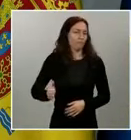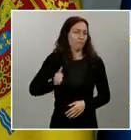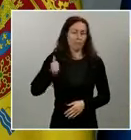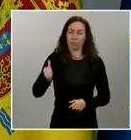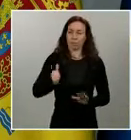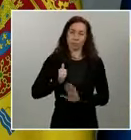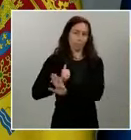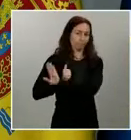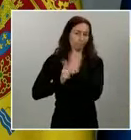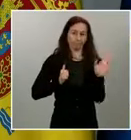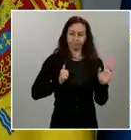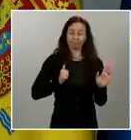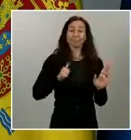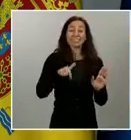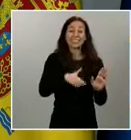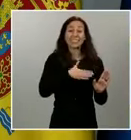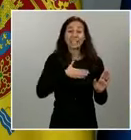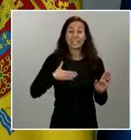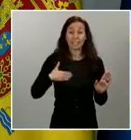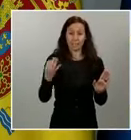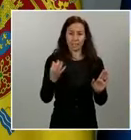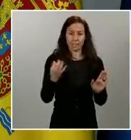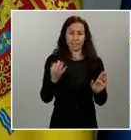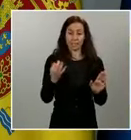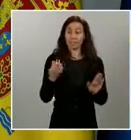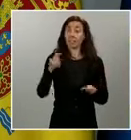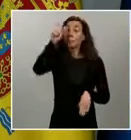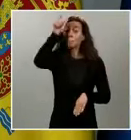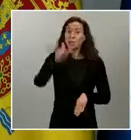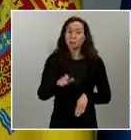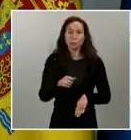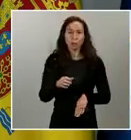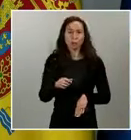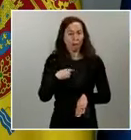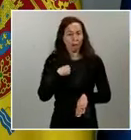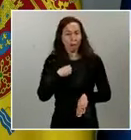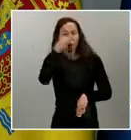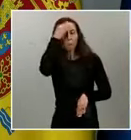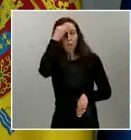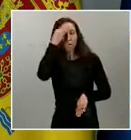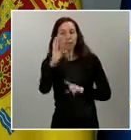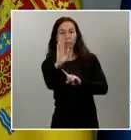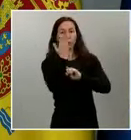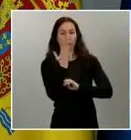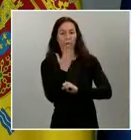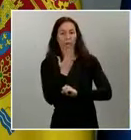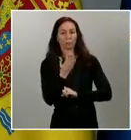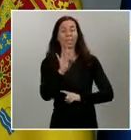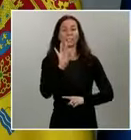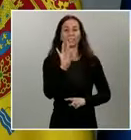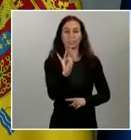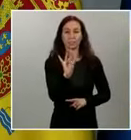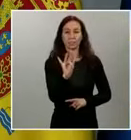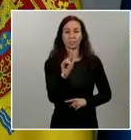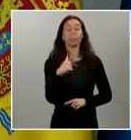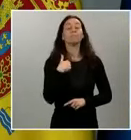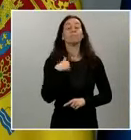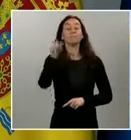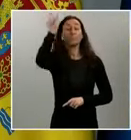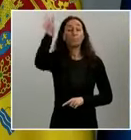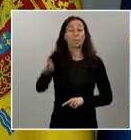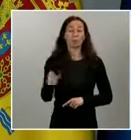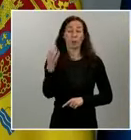es estafar a aquellos que crean en la oferta, pues, como era de esperar, solicitan el envío de cierta cantidad de dinero para supuestamente